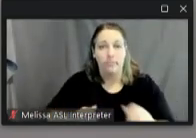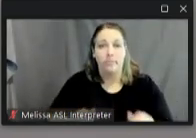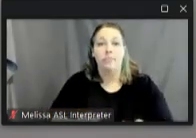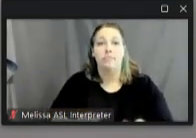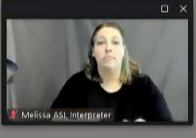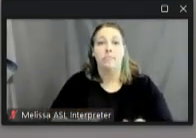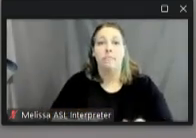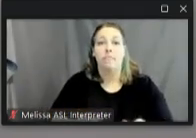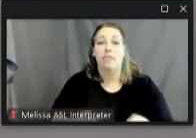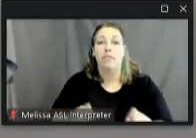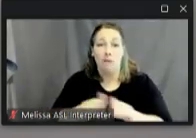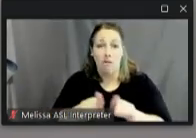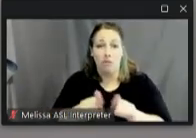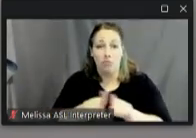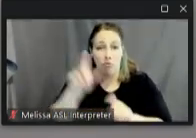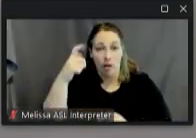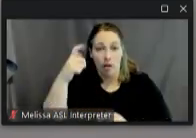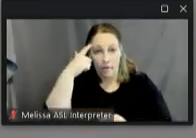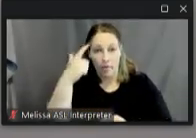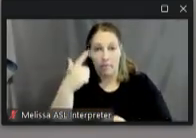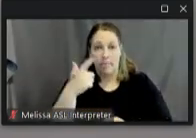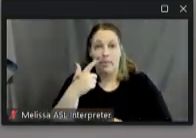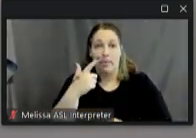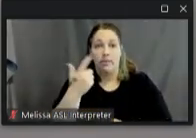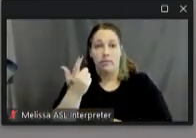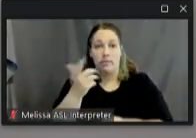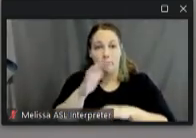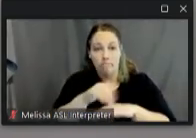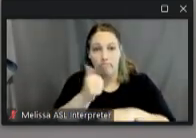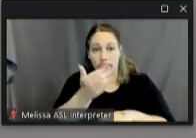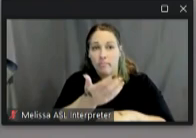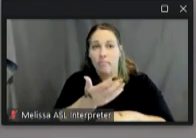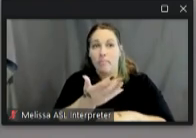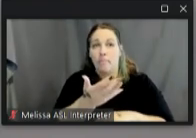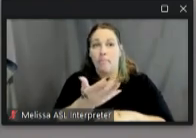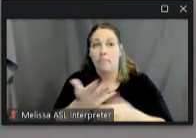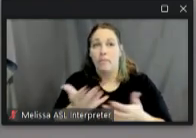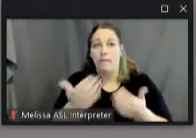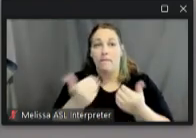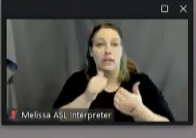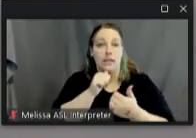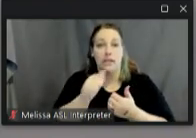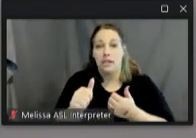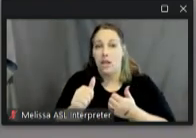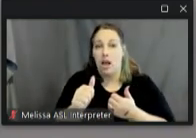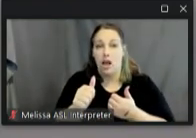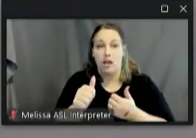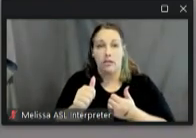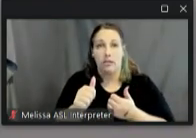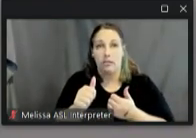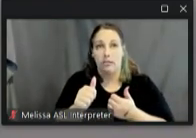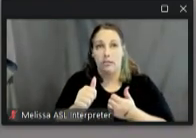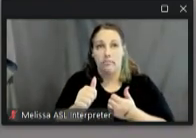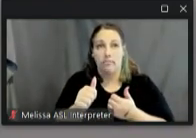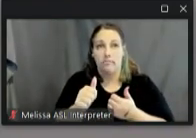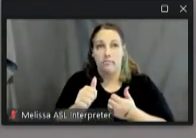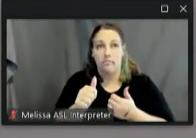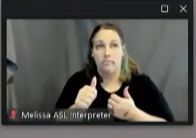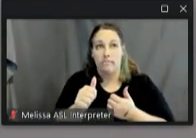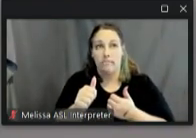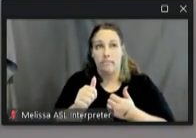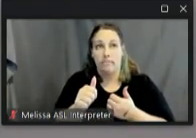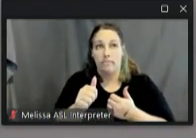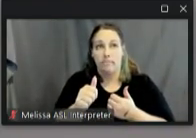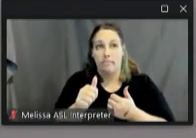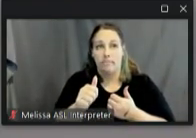en manifiesto una y otra vez las violaciones a derechos humanos como ha sido experiencia en el pasado, sobre todo